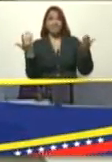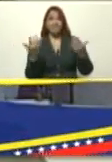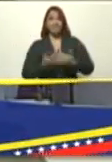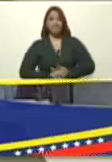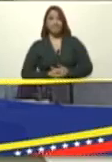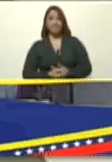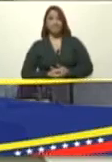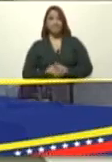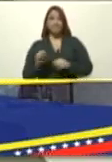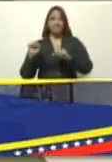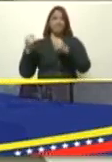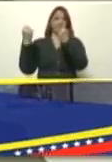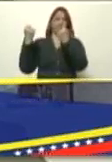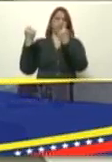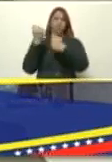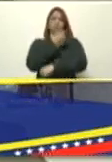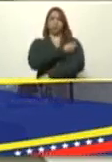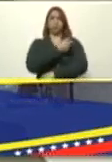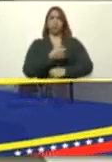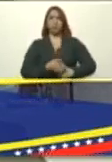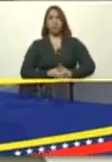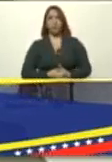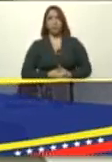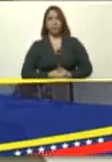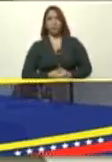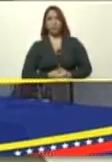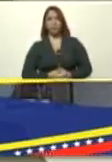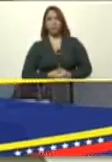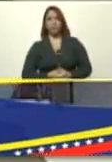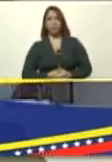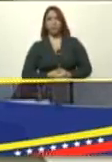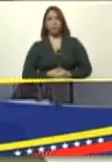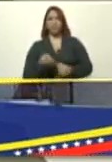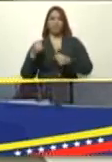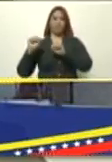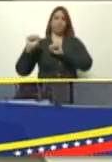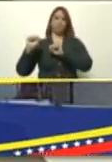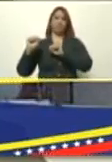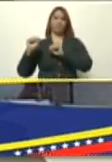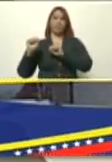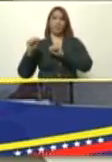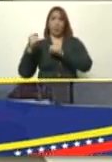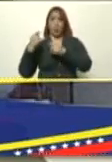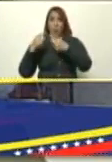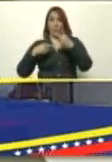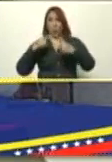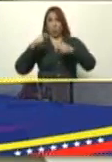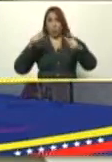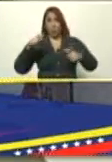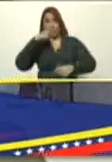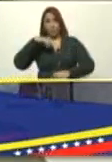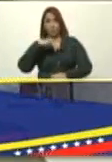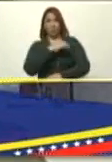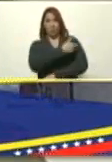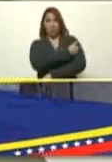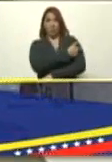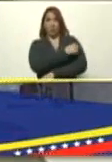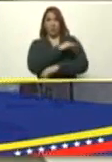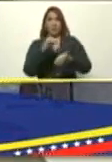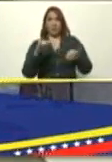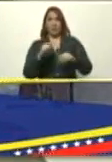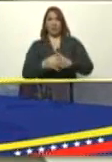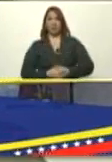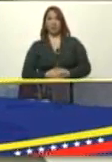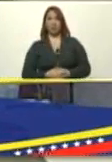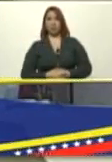Se negó a vacunarse, el negacionismo. Y el resto de la población que se vacunó ya se le pasó el efecto de la protección de la